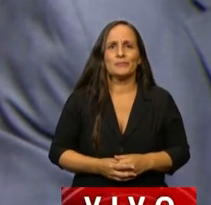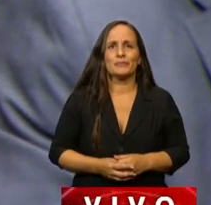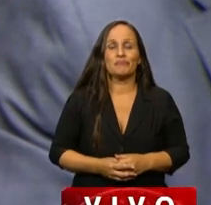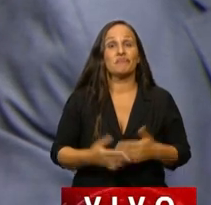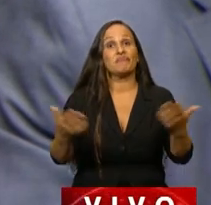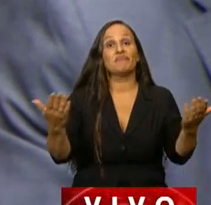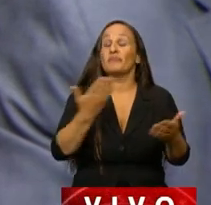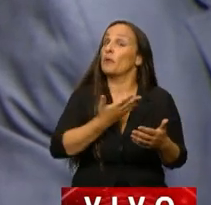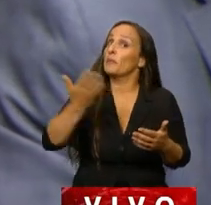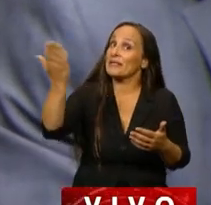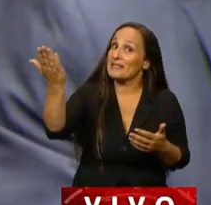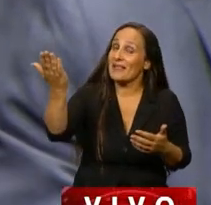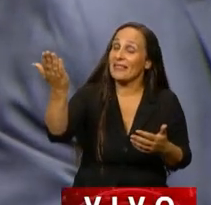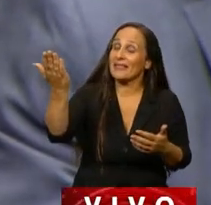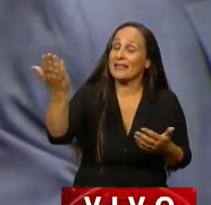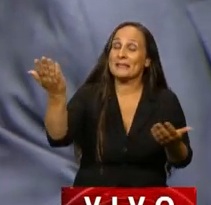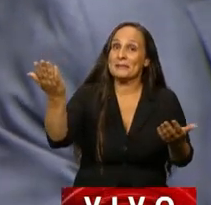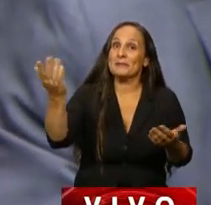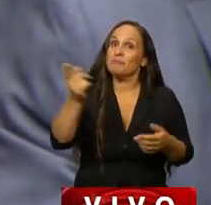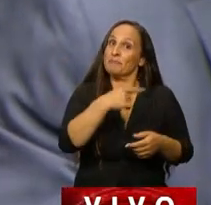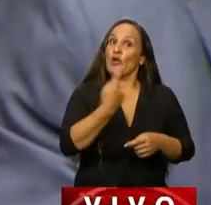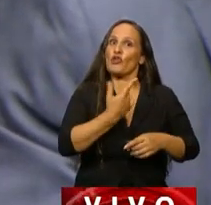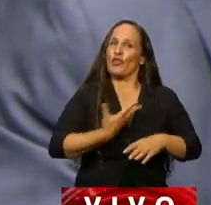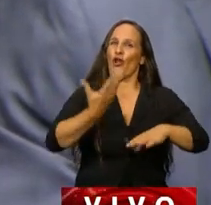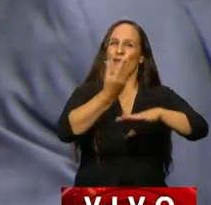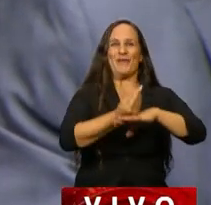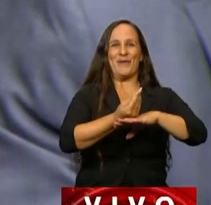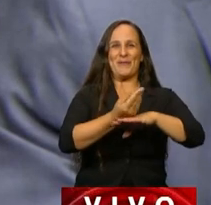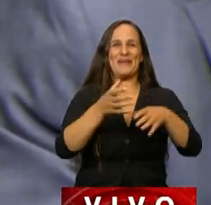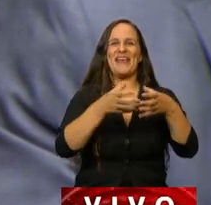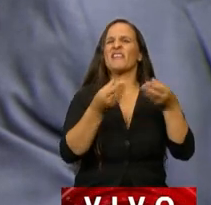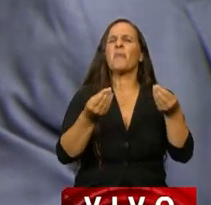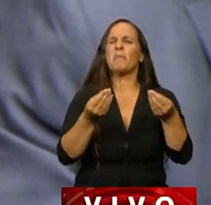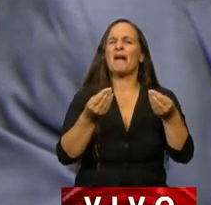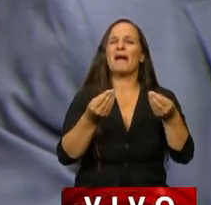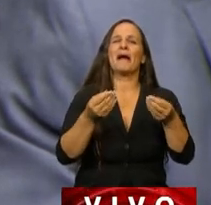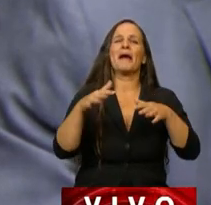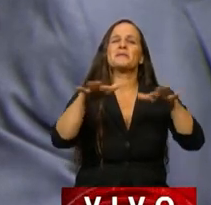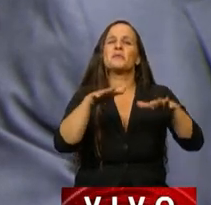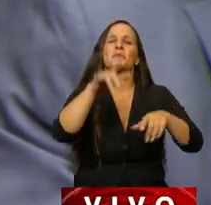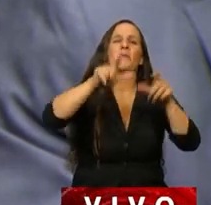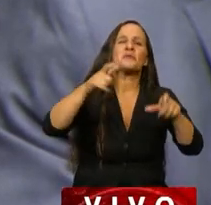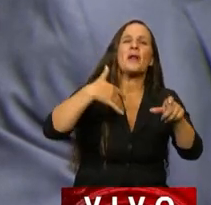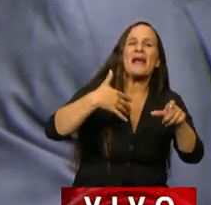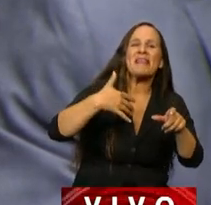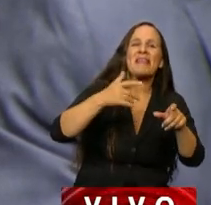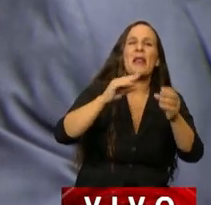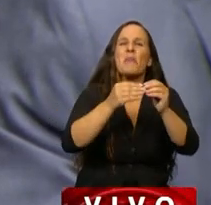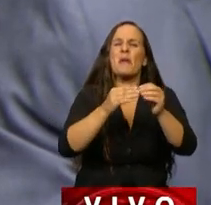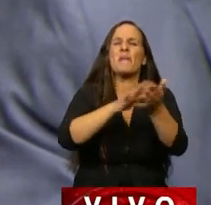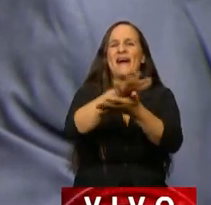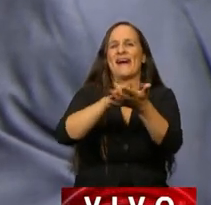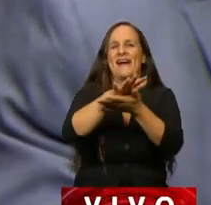Mire, señor Presidente, a nosotros nos eligieron para resolver los problemas de las argentinas y los argentinos, y esa es